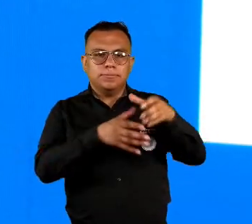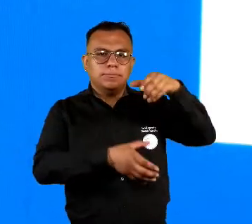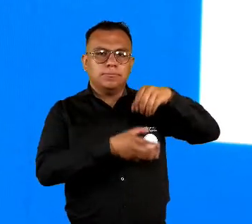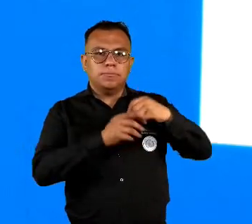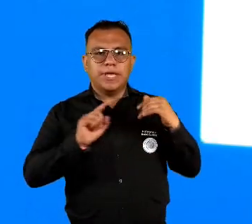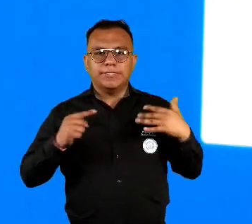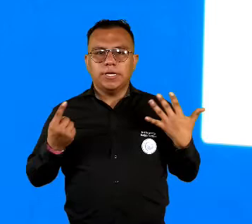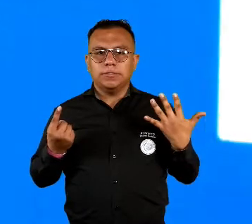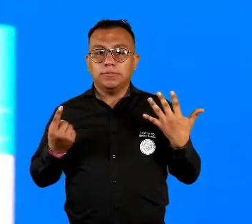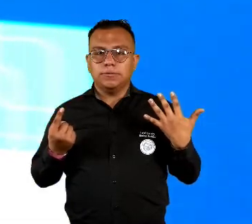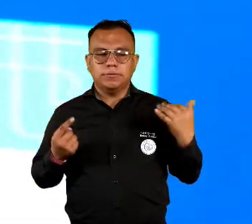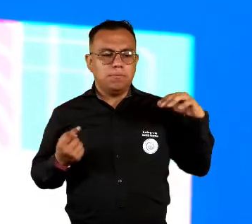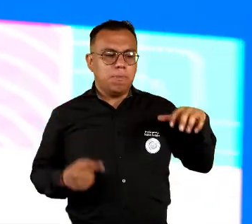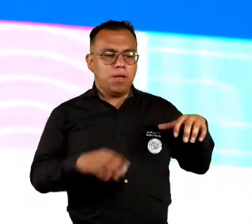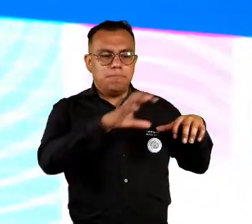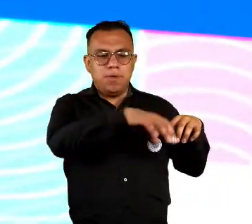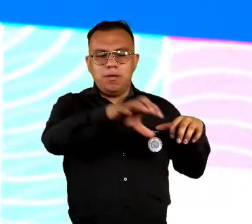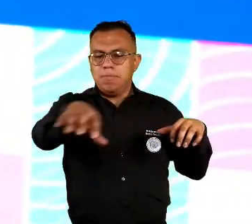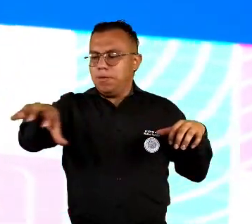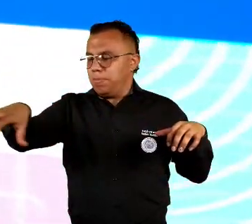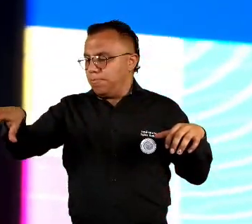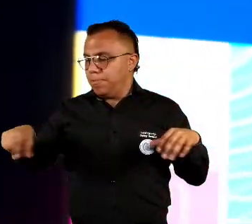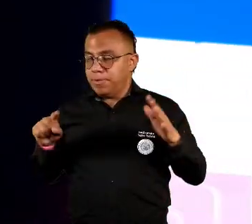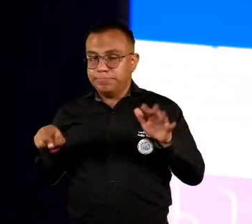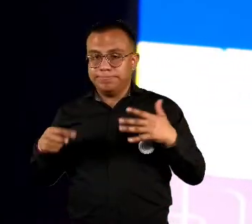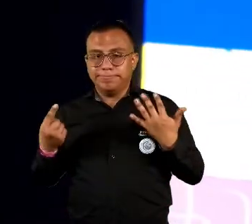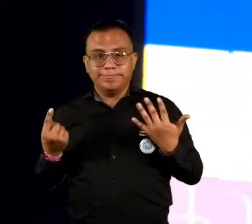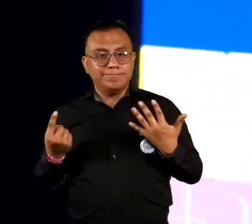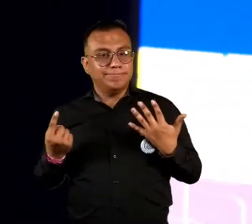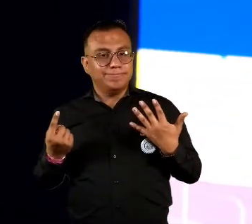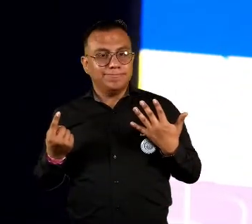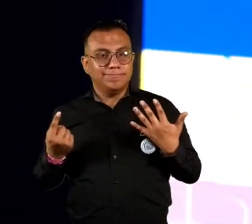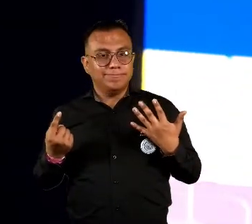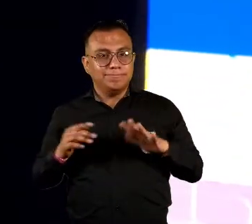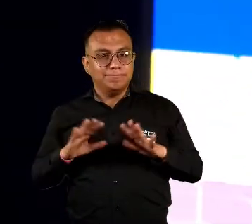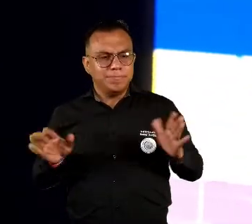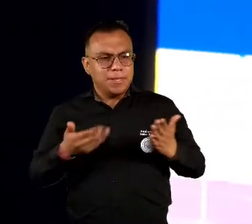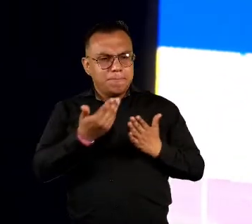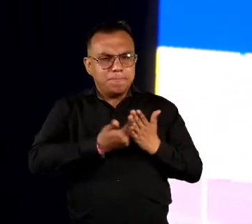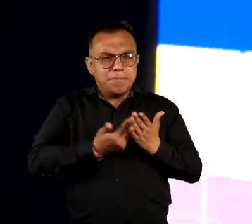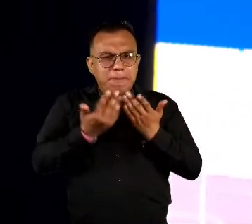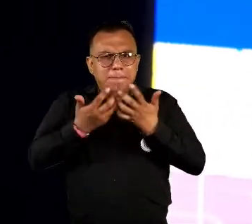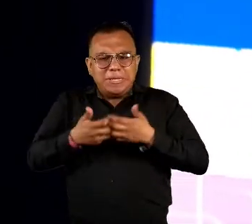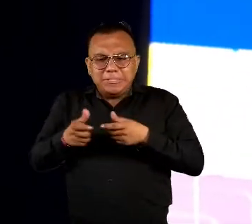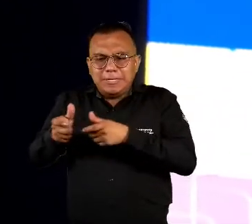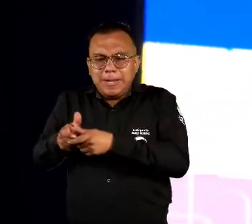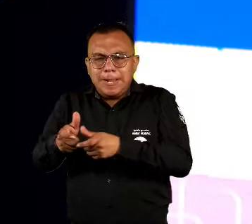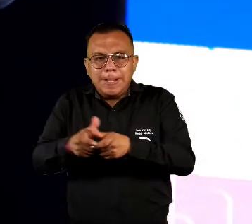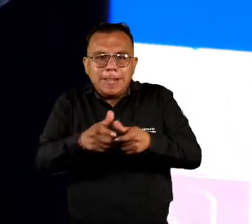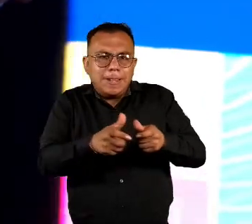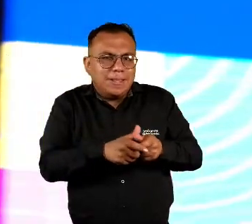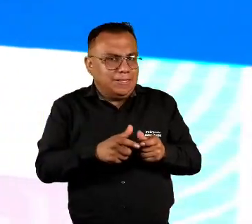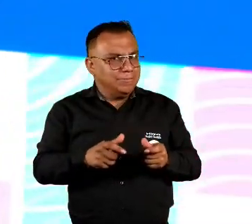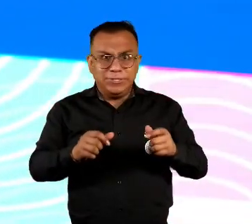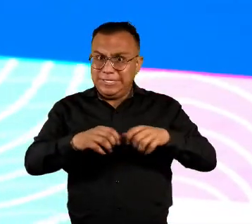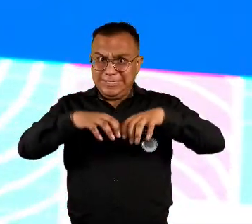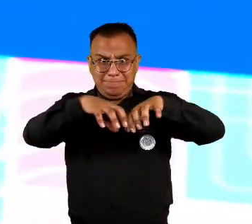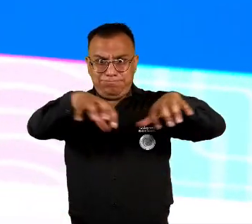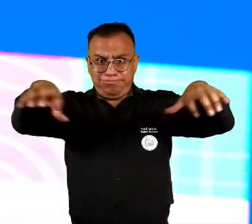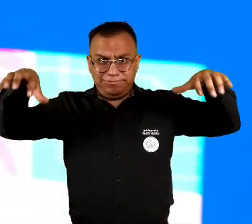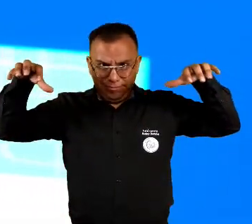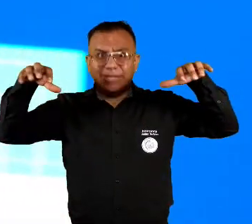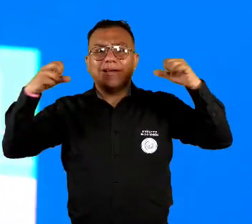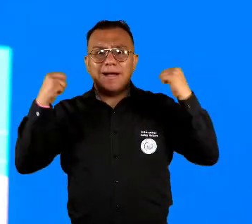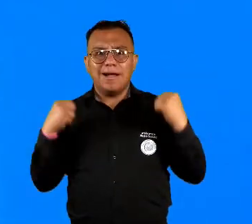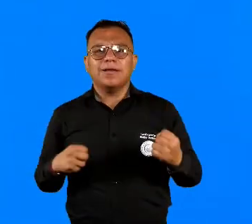empresas es mucha facturación en muy pocas empresas hay un monopolio muy grande lindo este